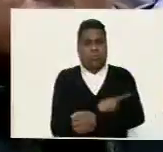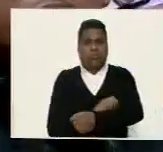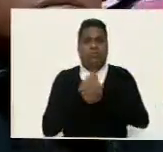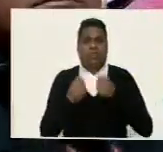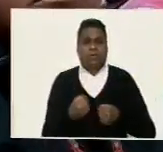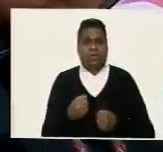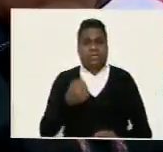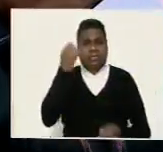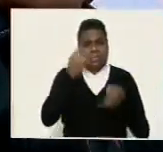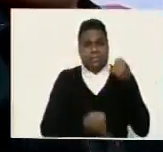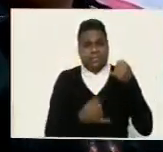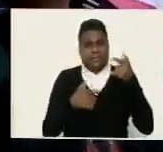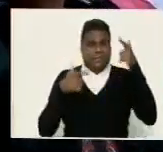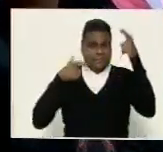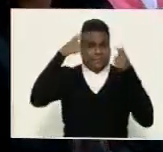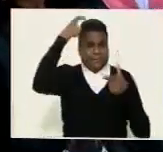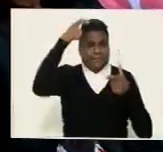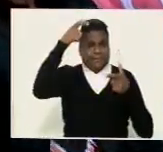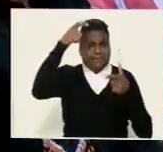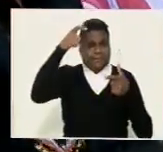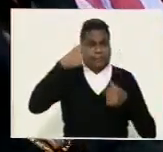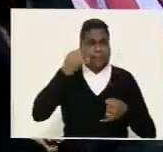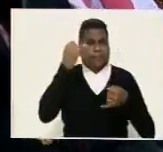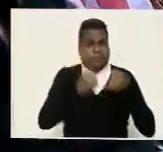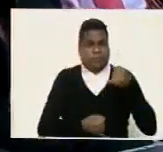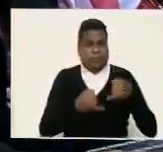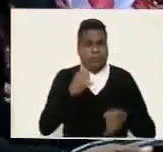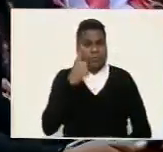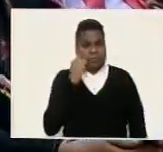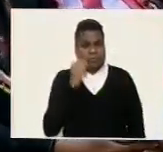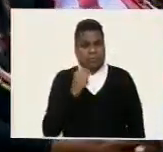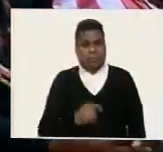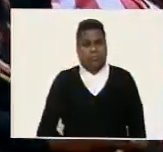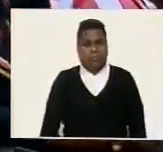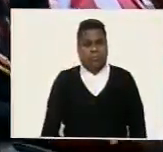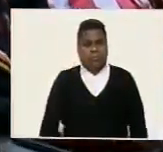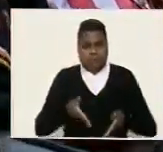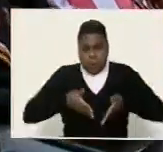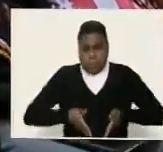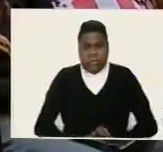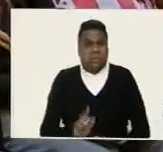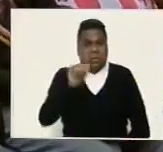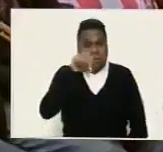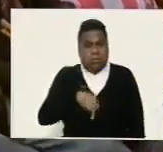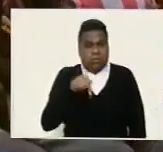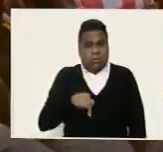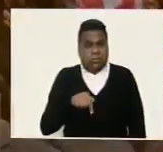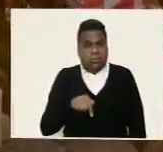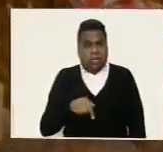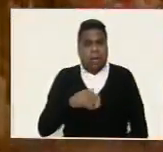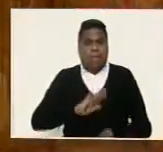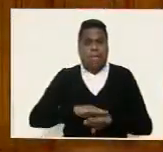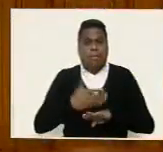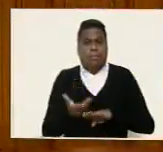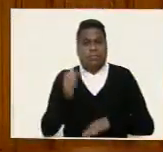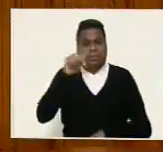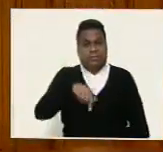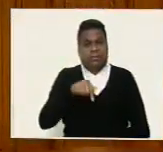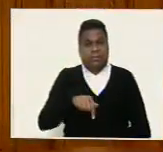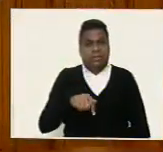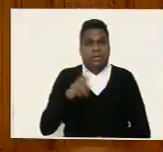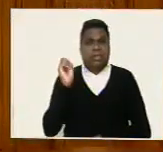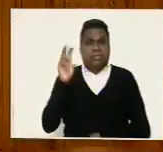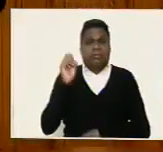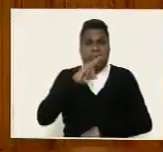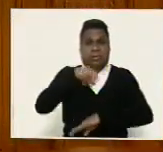el último chavista y la última chavista no ha nacido ni nacerá, porque aquí hay una Asamblea Nacional Constituyente